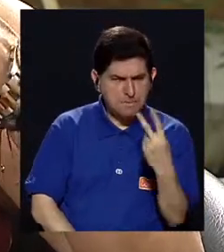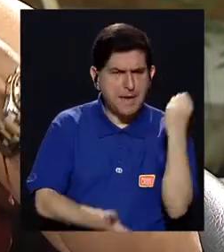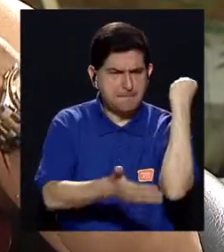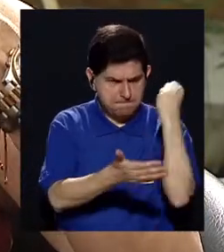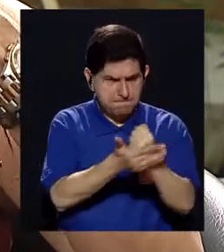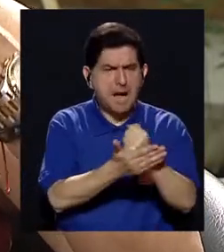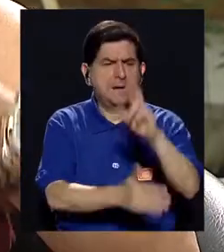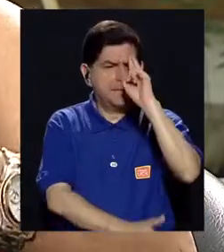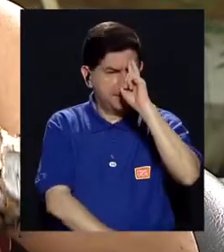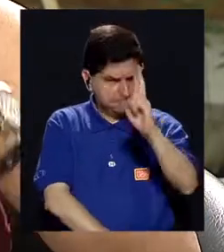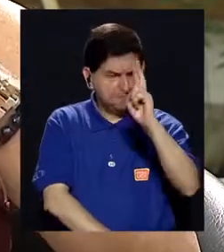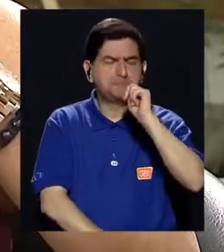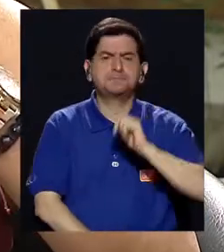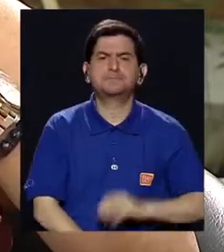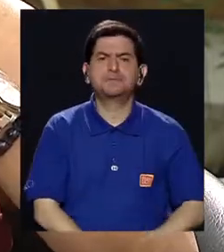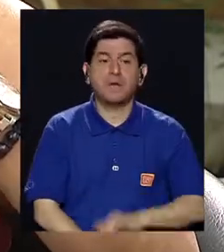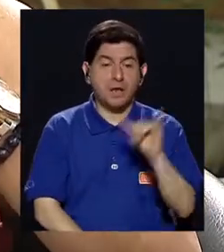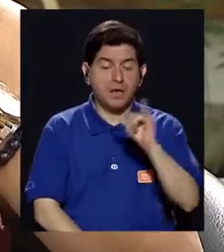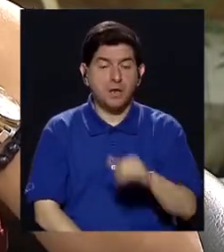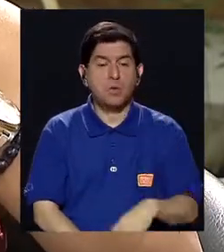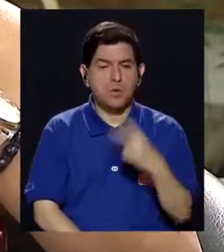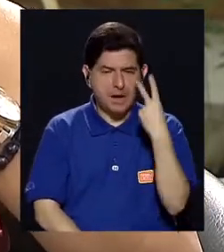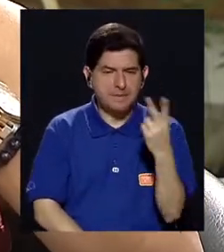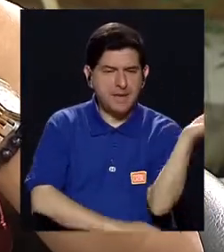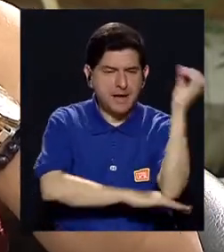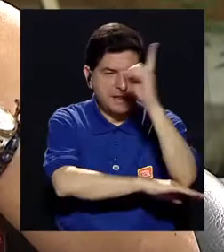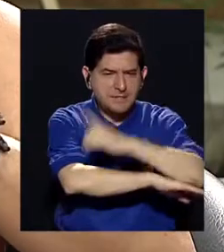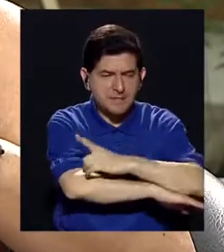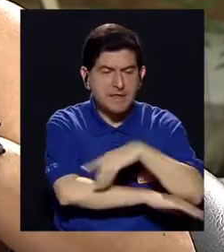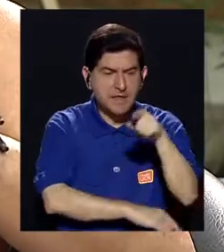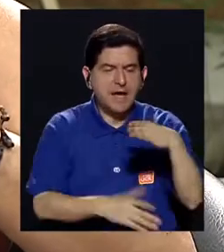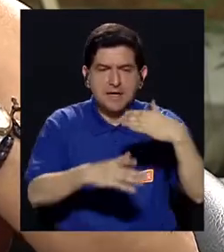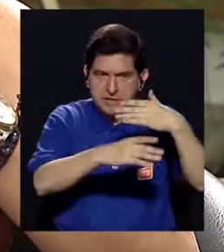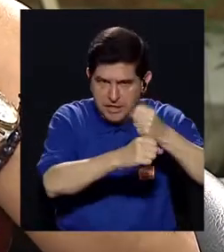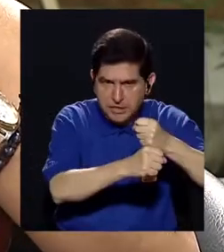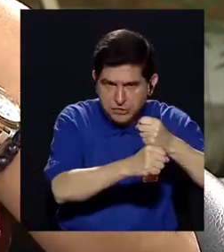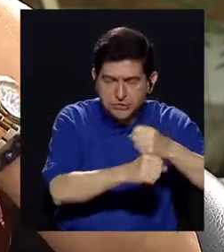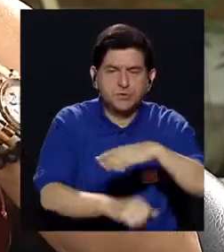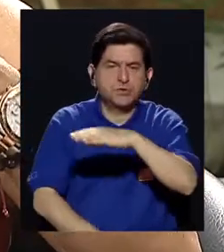sea una marca reconocida, también ver su fecha de expedición,